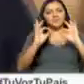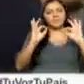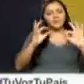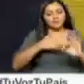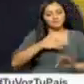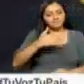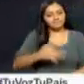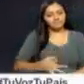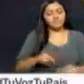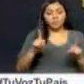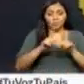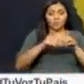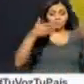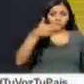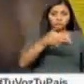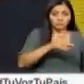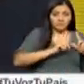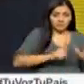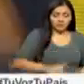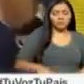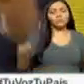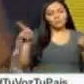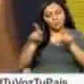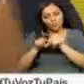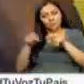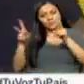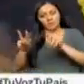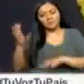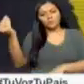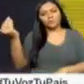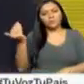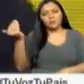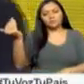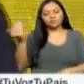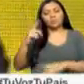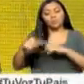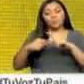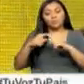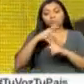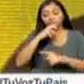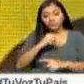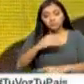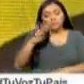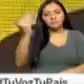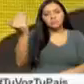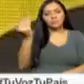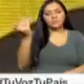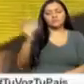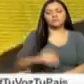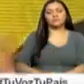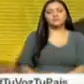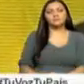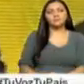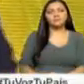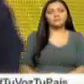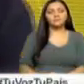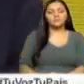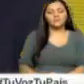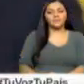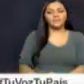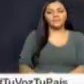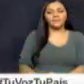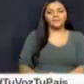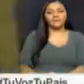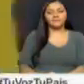digna, tanto en atención de salud cuanto en jubilación una vez pasada nuestra vida, etapa